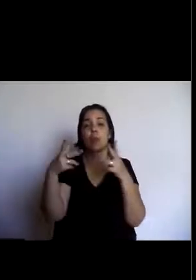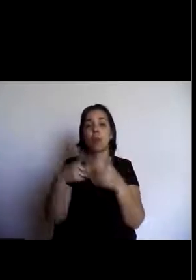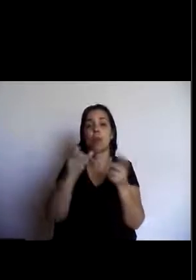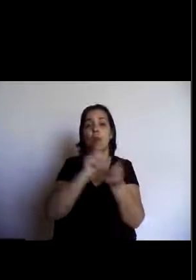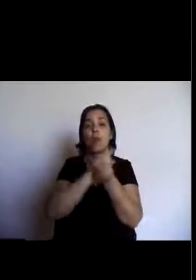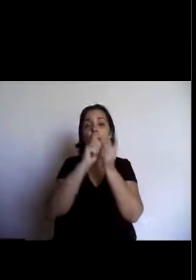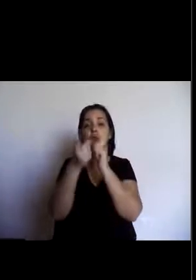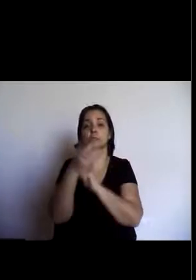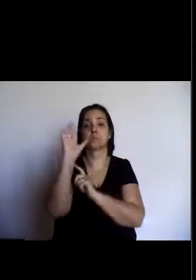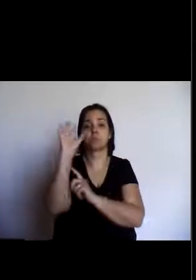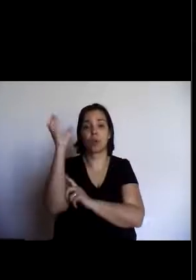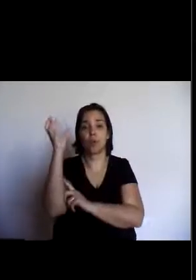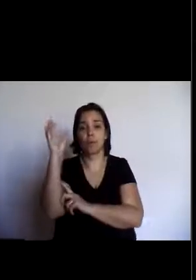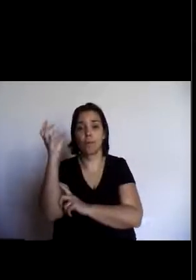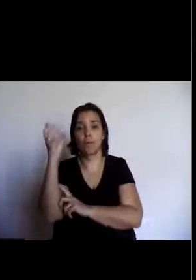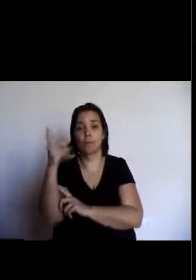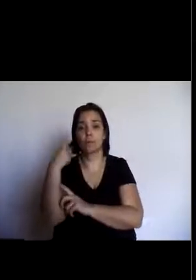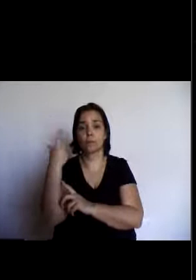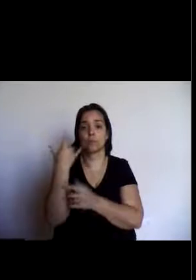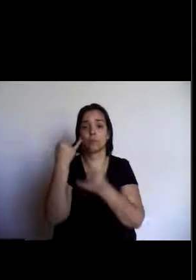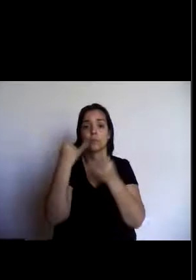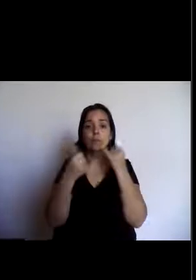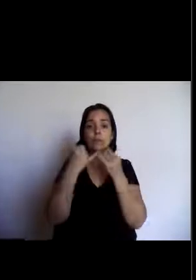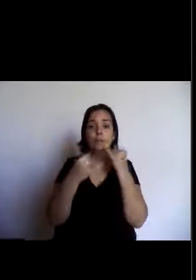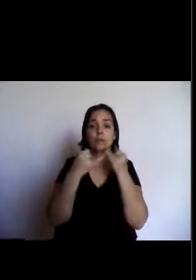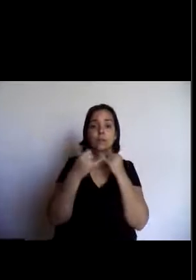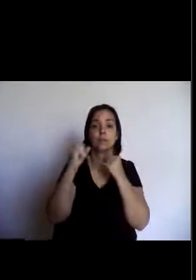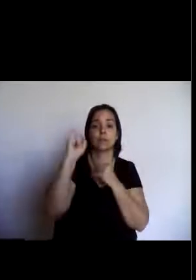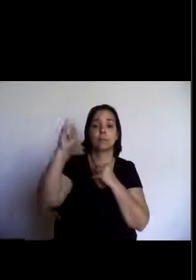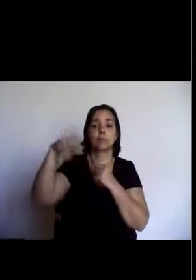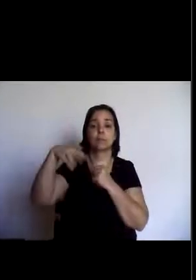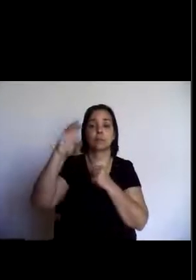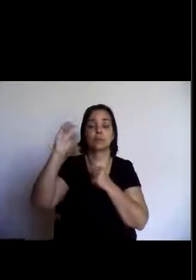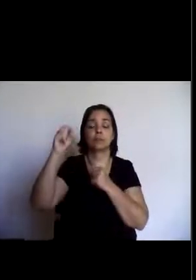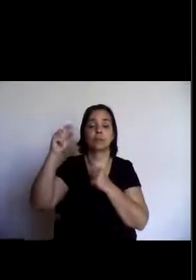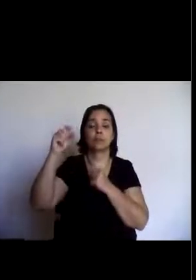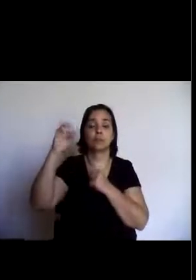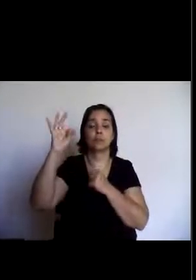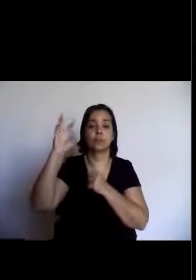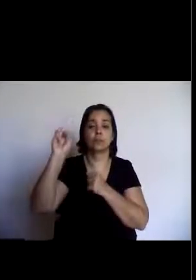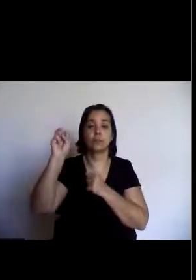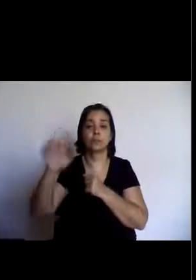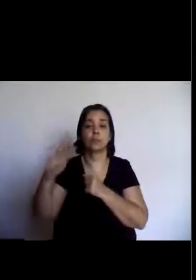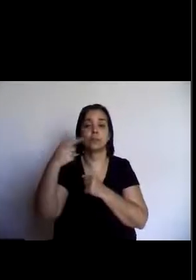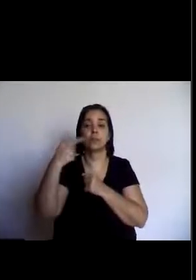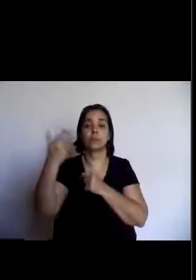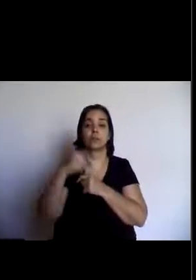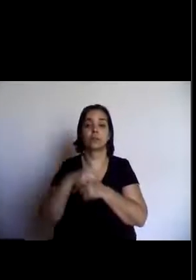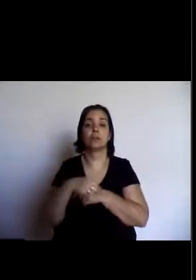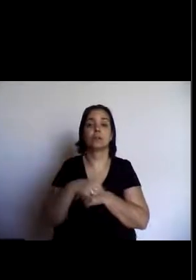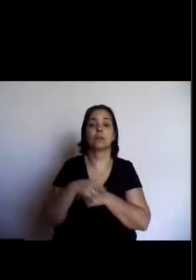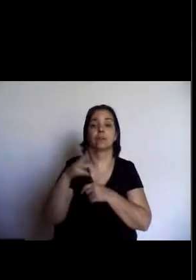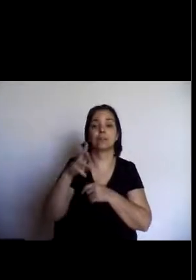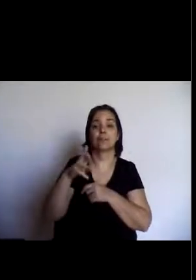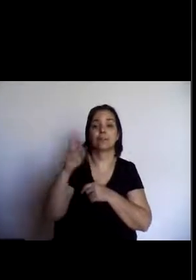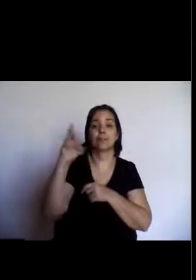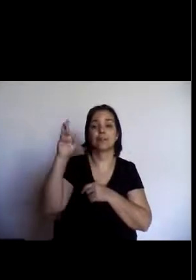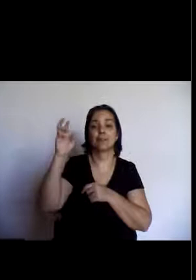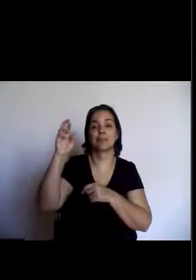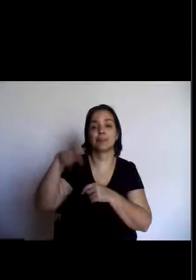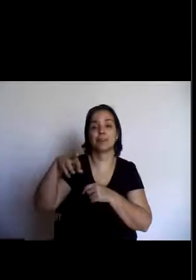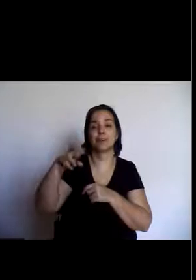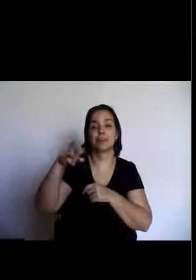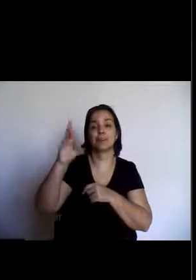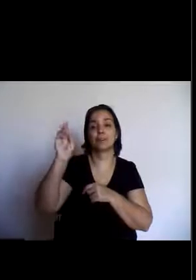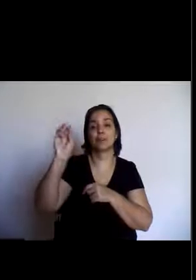Y finalmente, el proyecto InnoCastle, en el que participamos con el Instituto de Patrimonio de Rumanía, con la Universidad de Gante, con la provincia de Gelderland, con